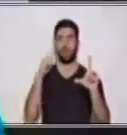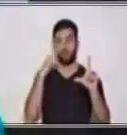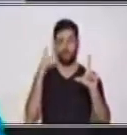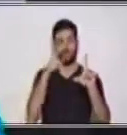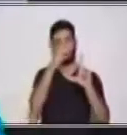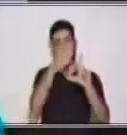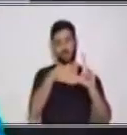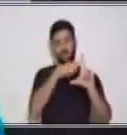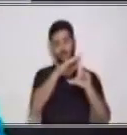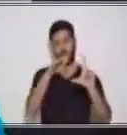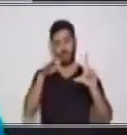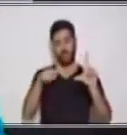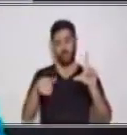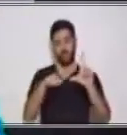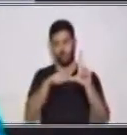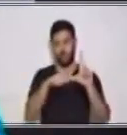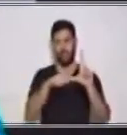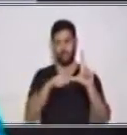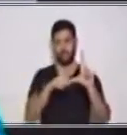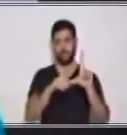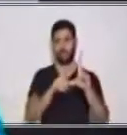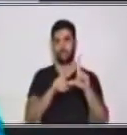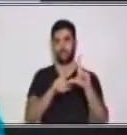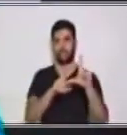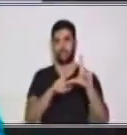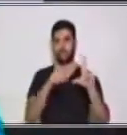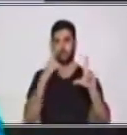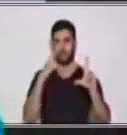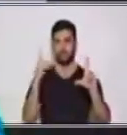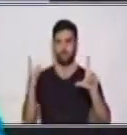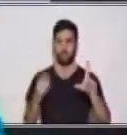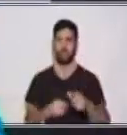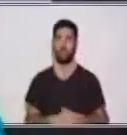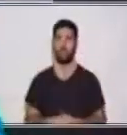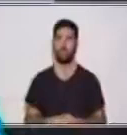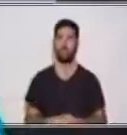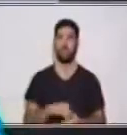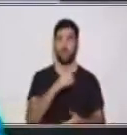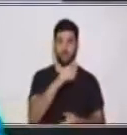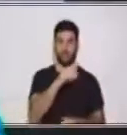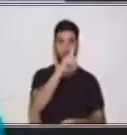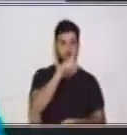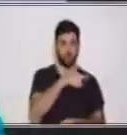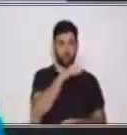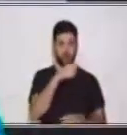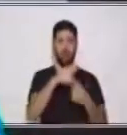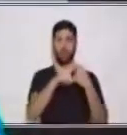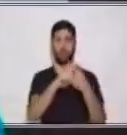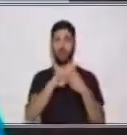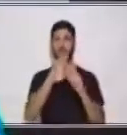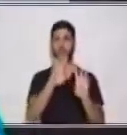alfa más beta más 90 grados es igual a